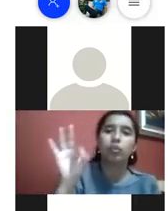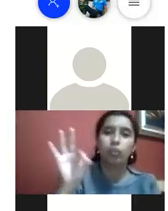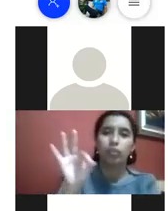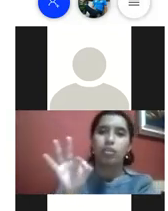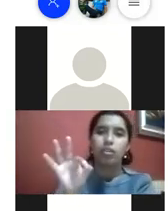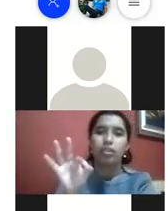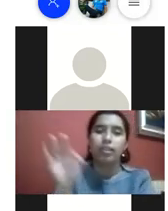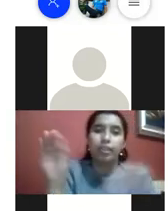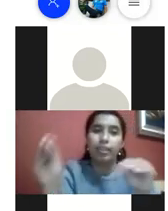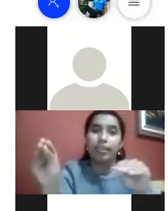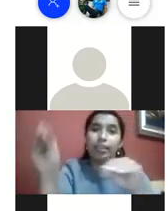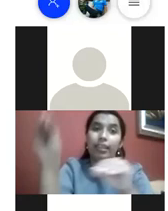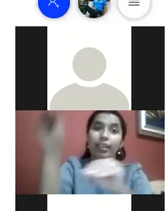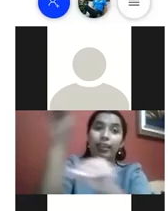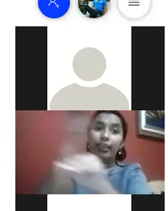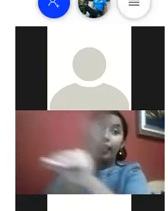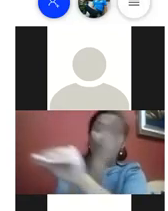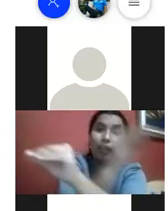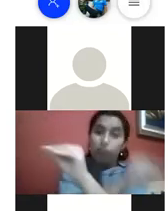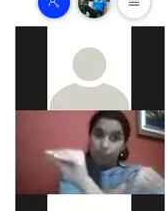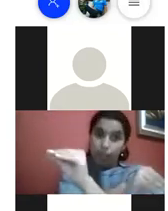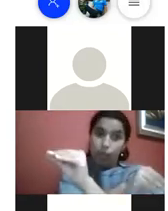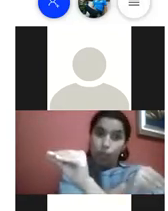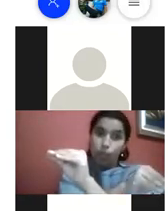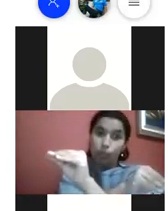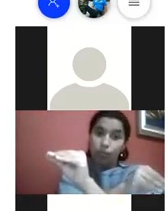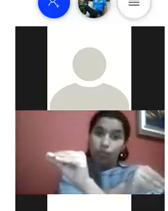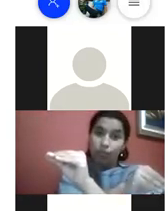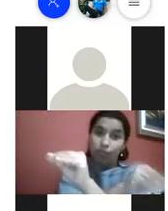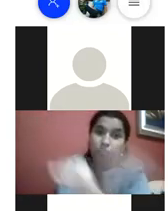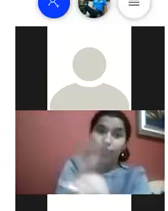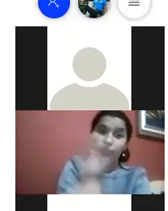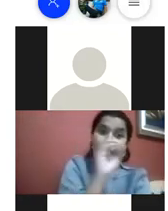Intercambiamos como en la diapositiva, ¿verdad? 0.99 acá.